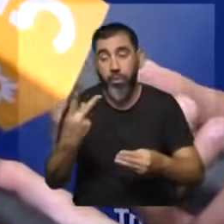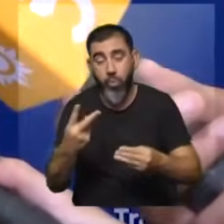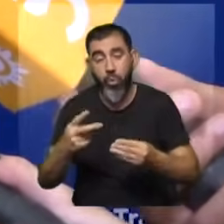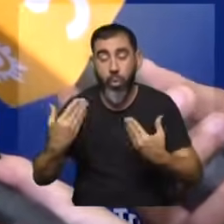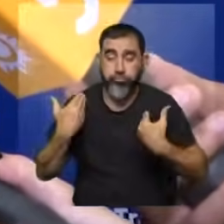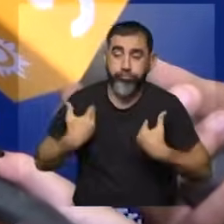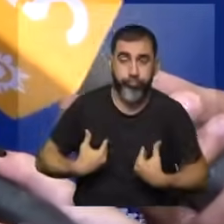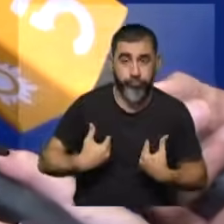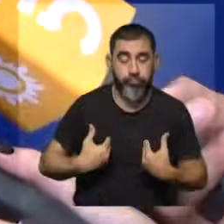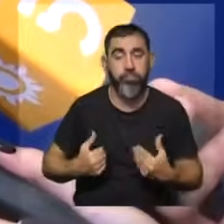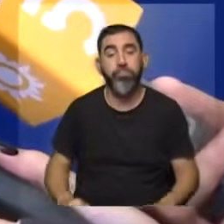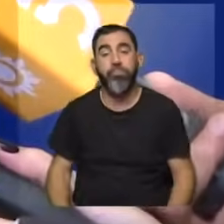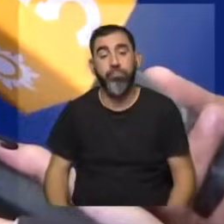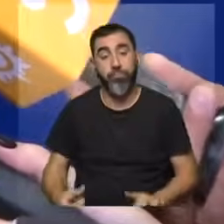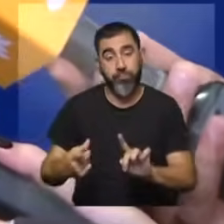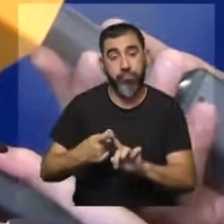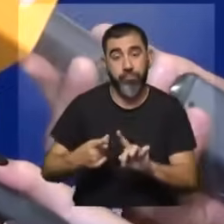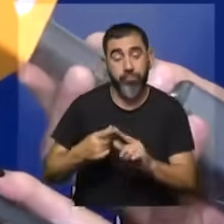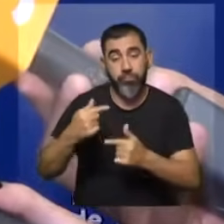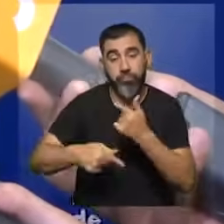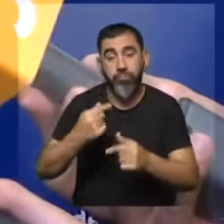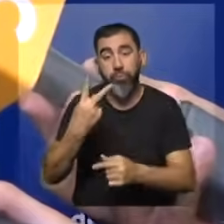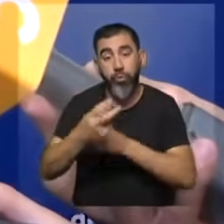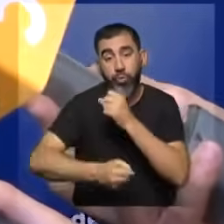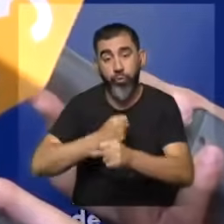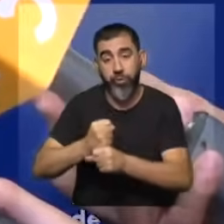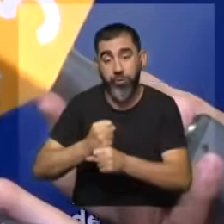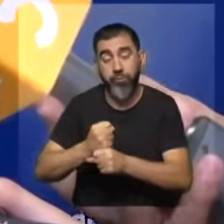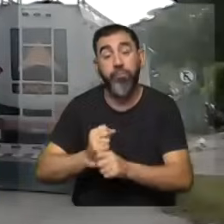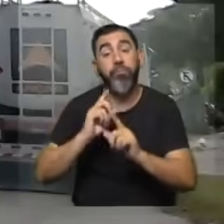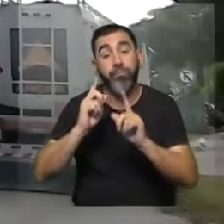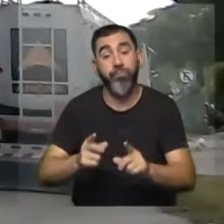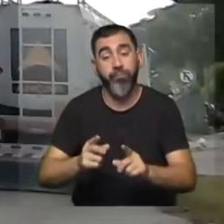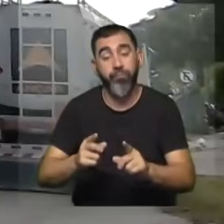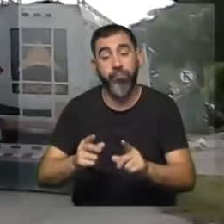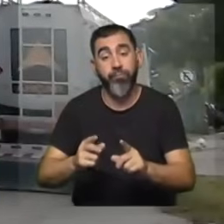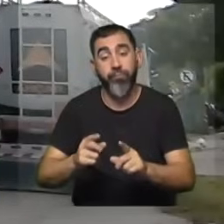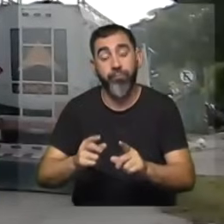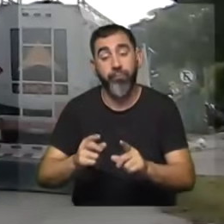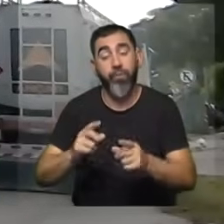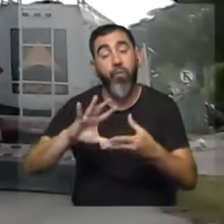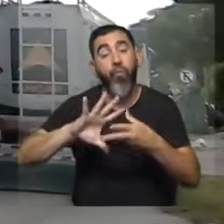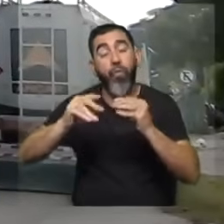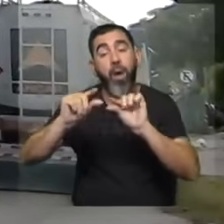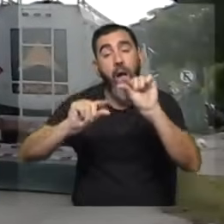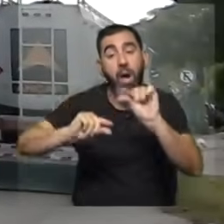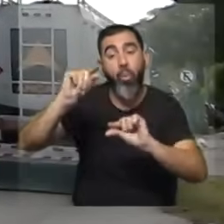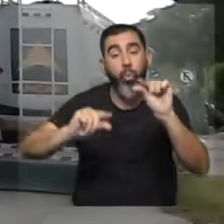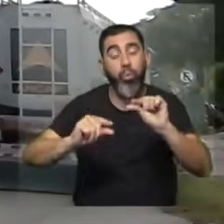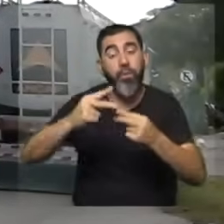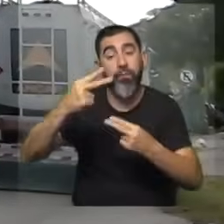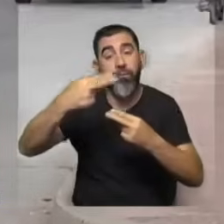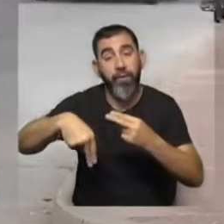las posiciones y llegamos a ese acuerdo de continuar por dos años y a su vez eh establecimos la forma de ajuste de los